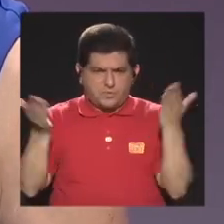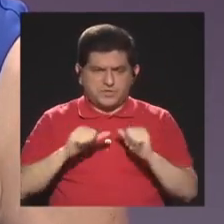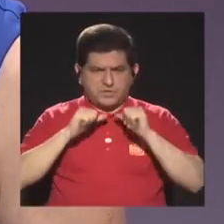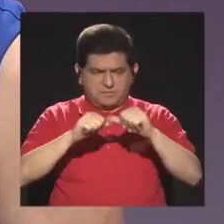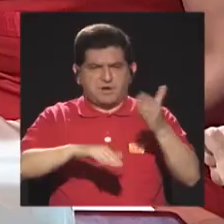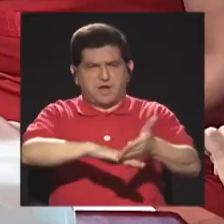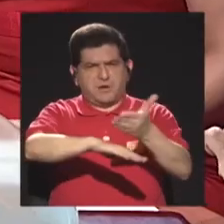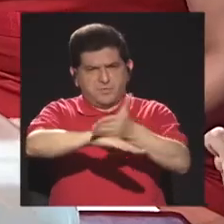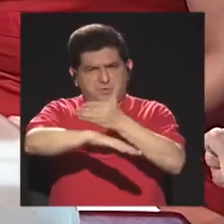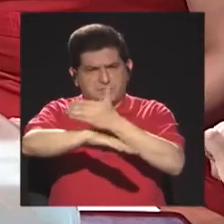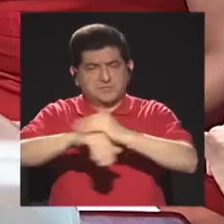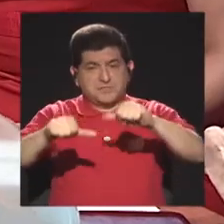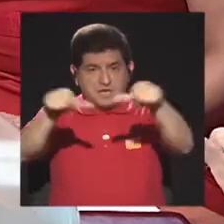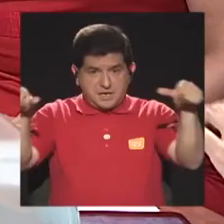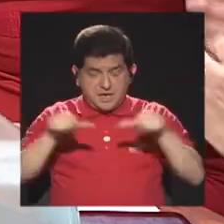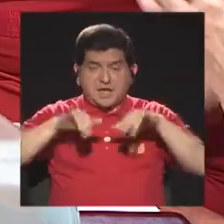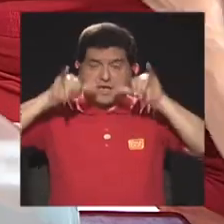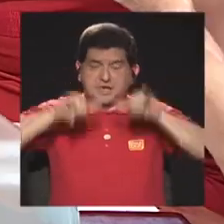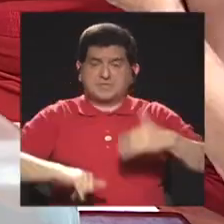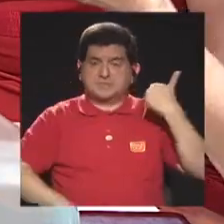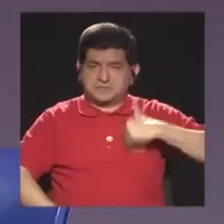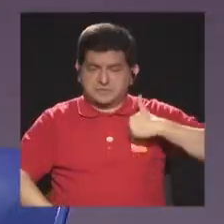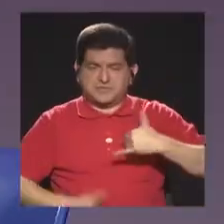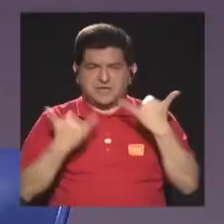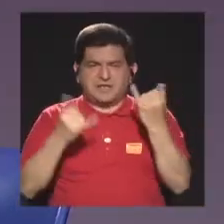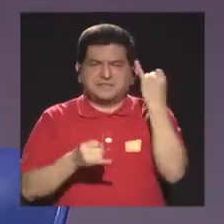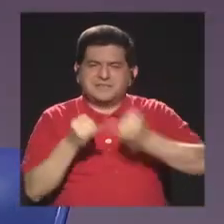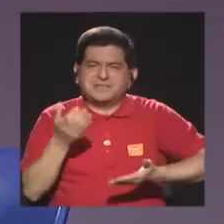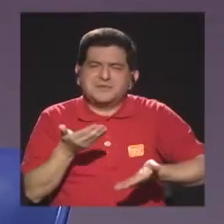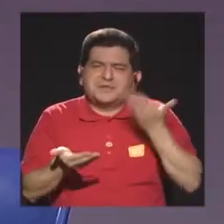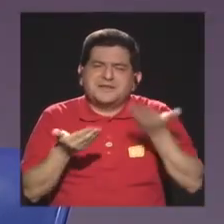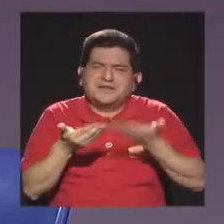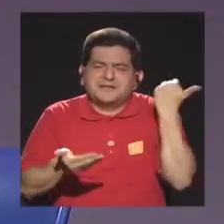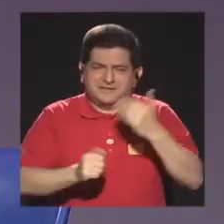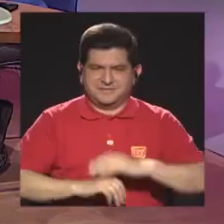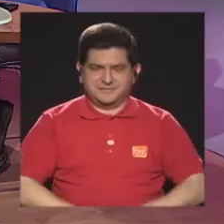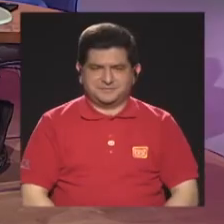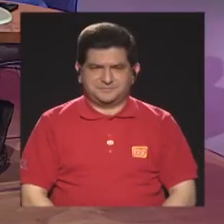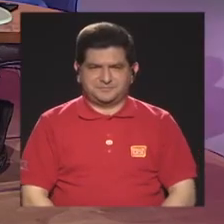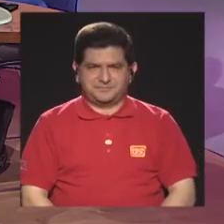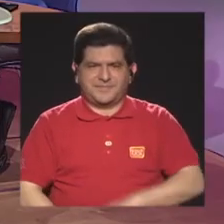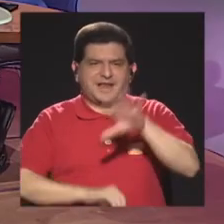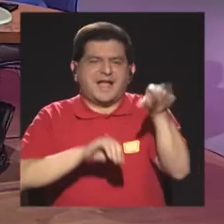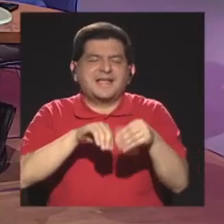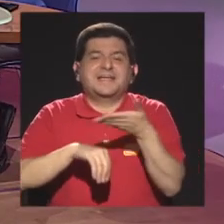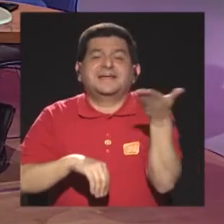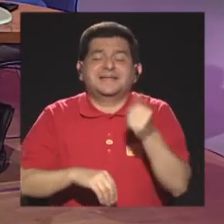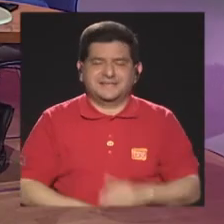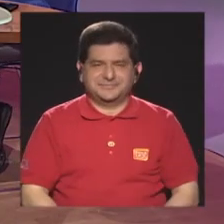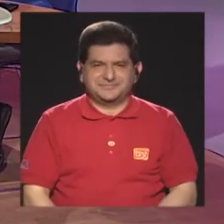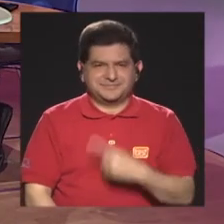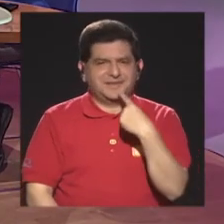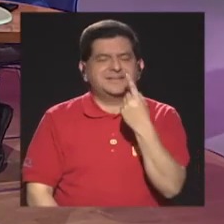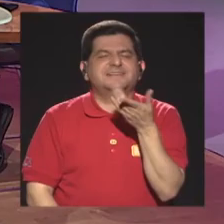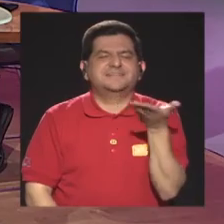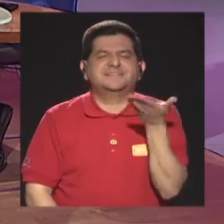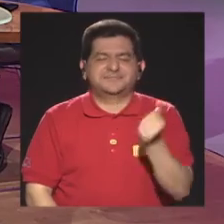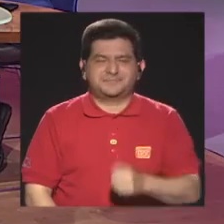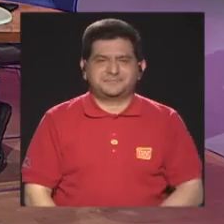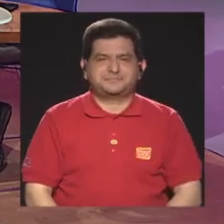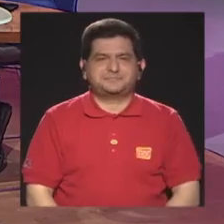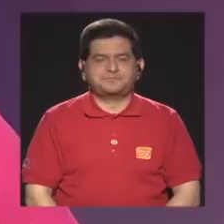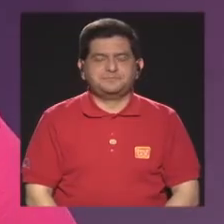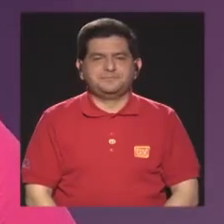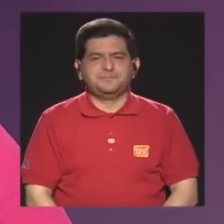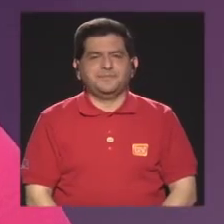adelante por avanzar en un área donde predominan los hombres. Ya casi terminamos. Gracias. A ver, ¿qué más van a agregar? ¿Usted qué nos decía?